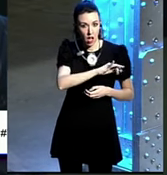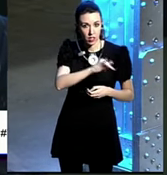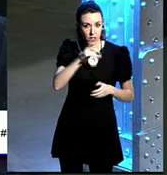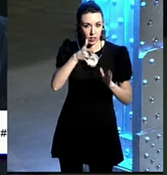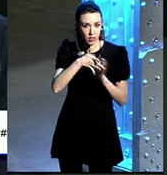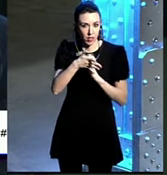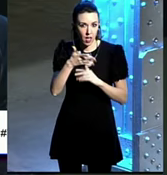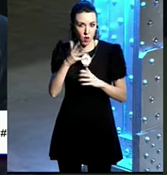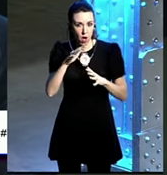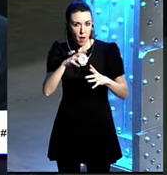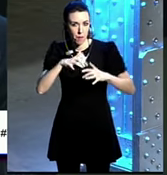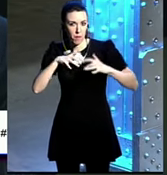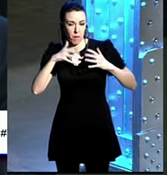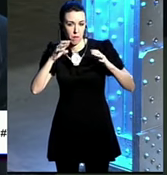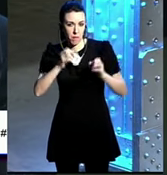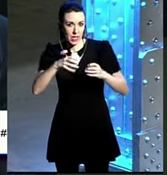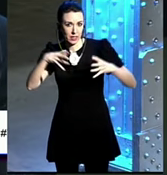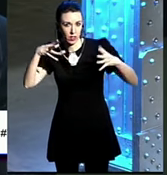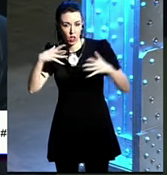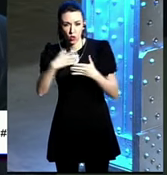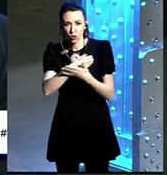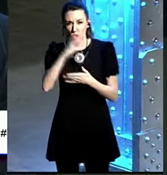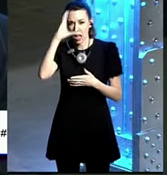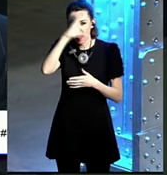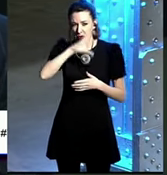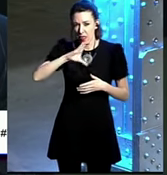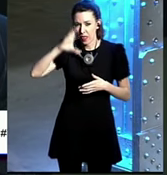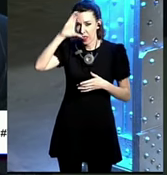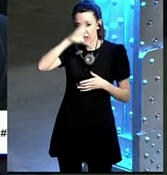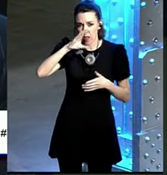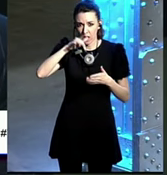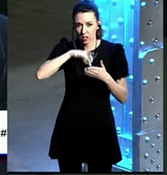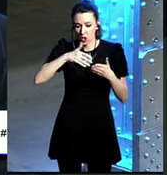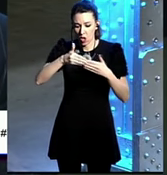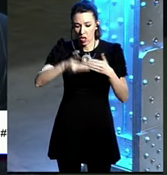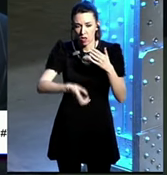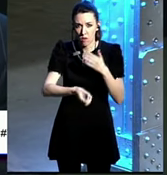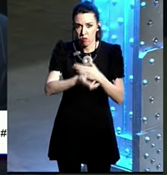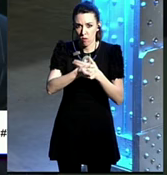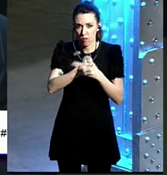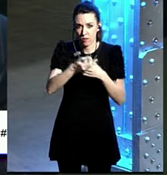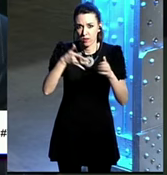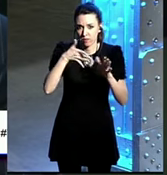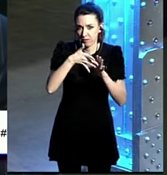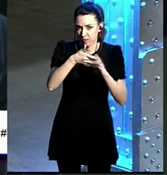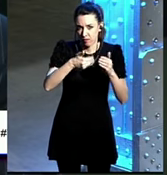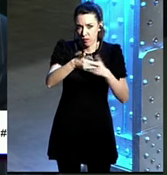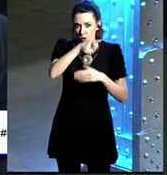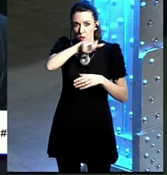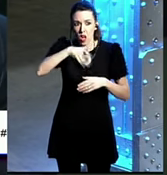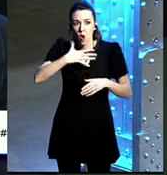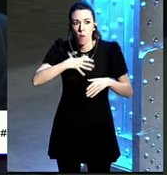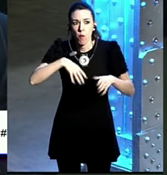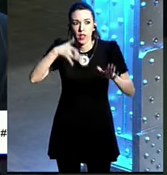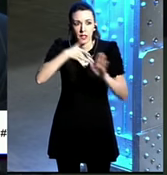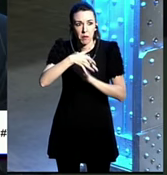altamente misteriosa y en que toda la ciencia que se va a crear durante el resto de la humanidad nunca va a poder explicar